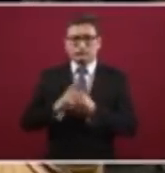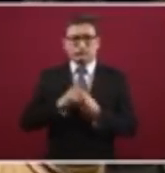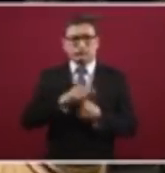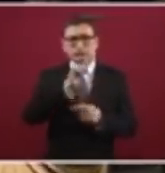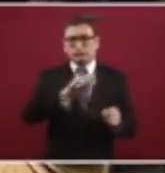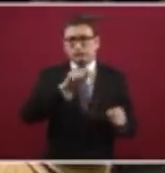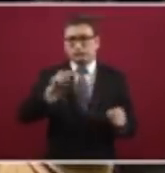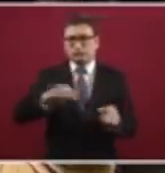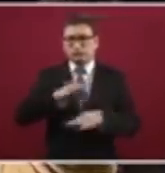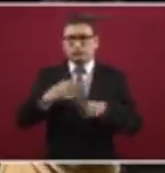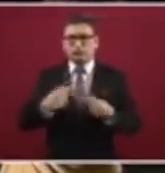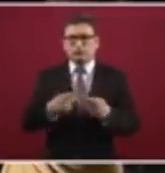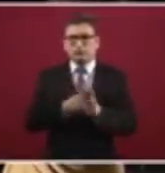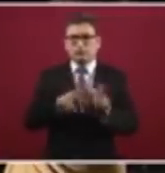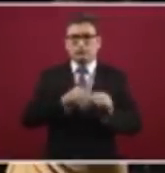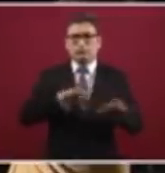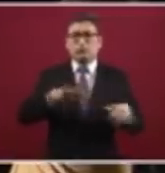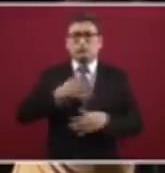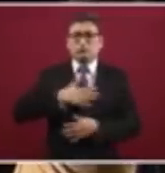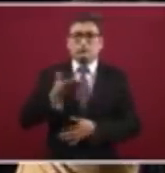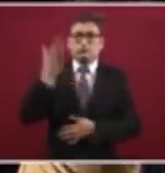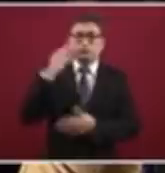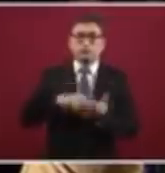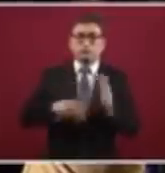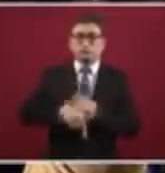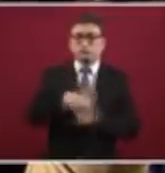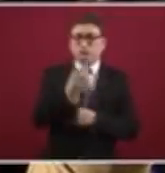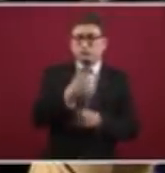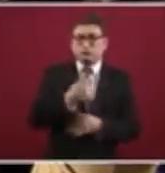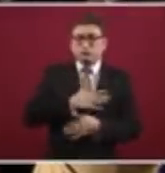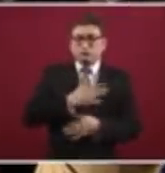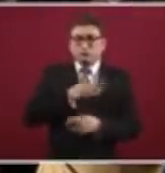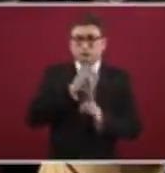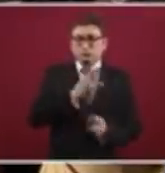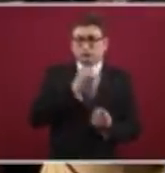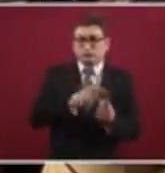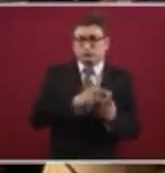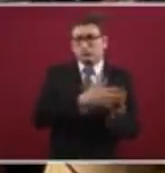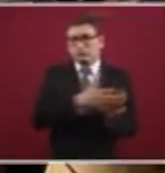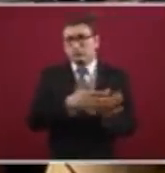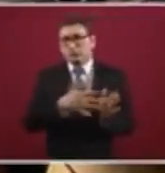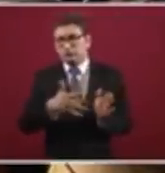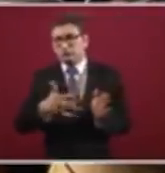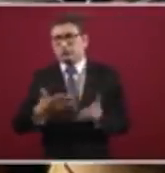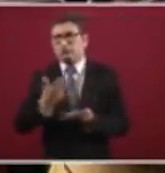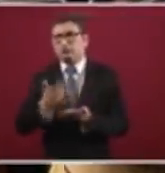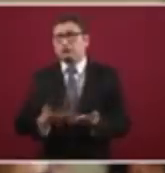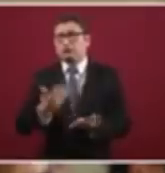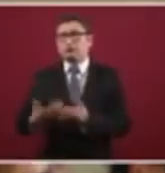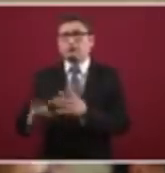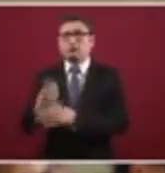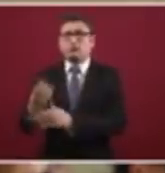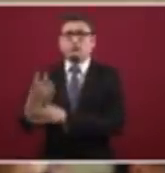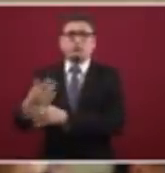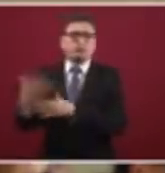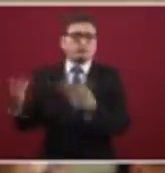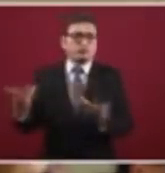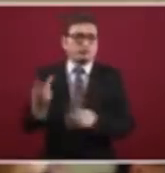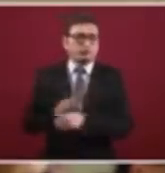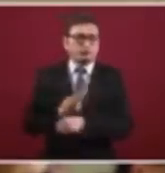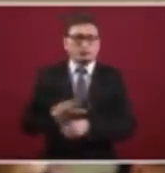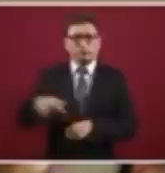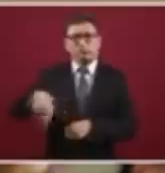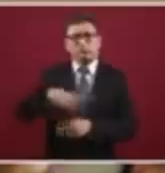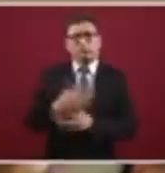si no se resuelven mi hijo que fue el primero el 2012 se imagina usted es el señor presidente como se van a resolver los actuales nos dicen